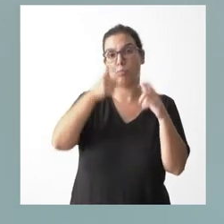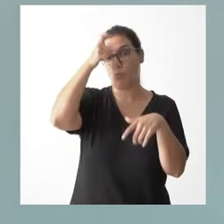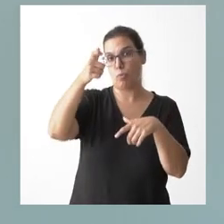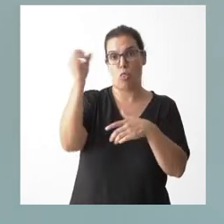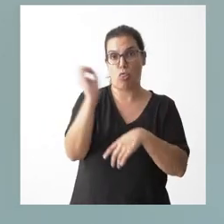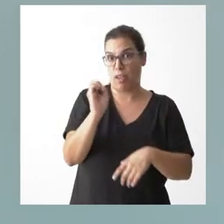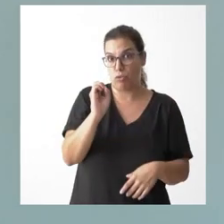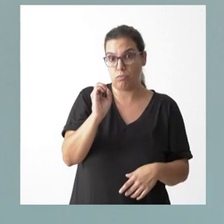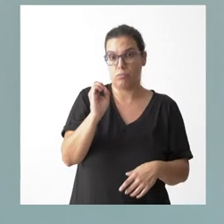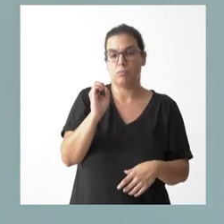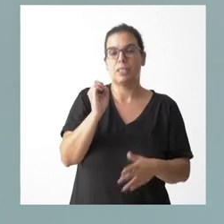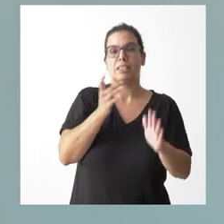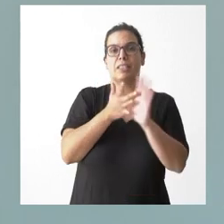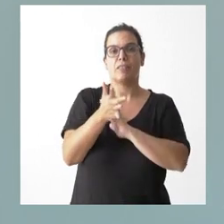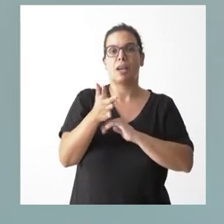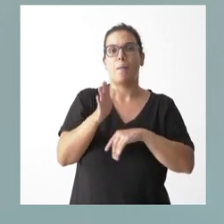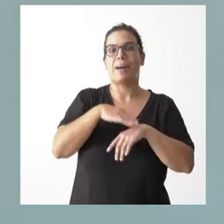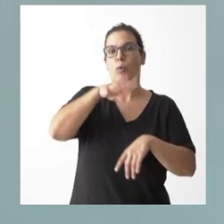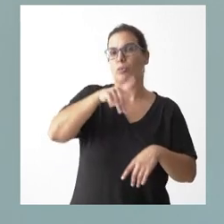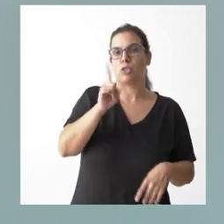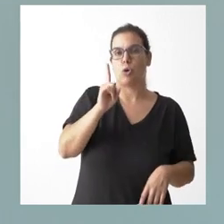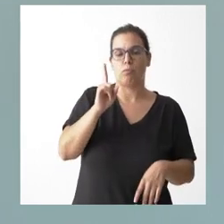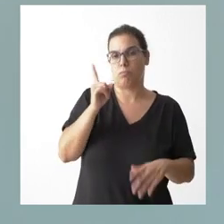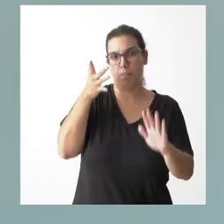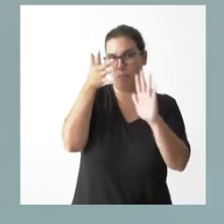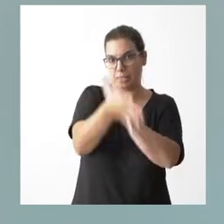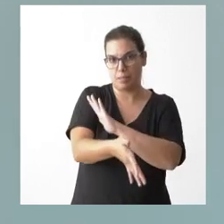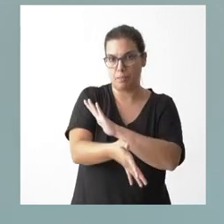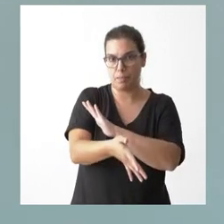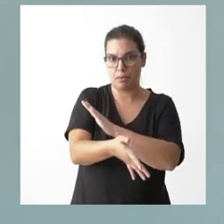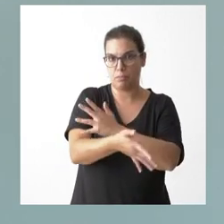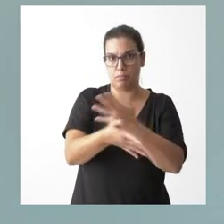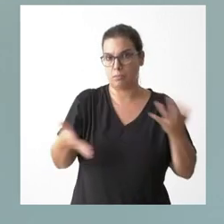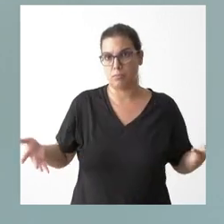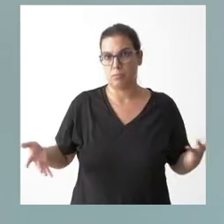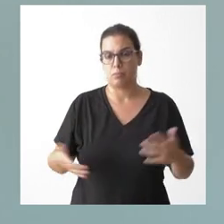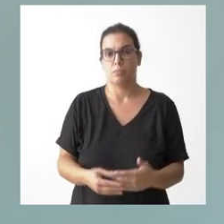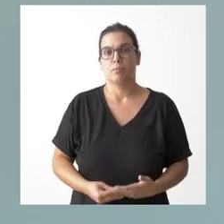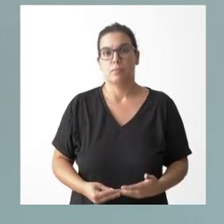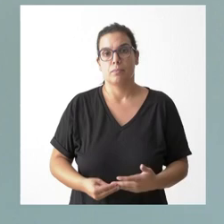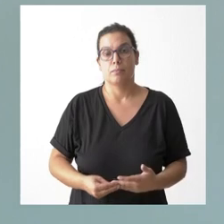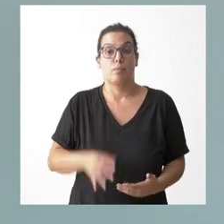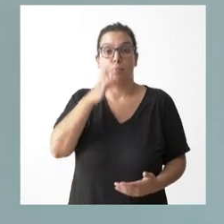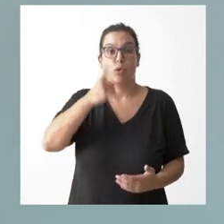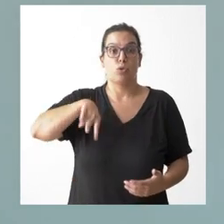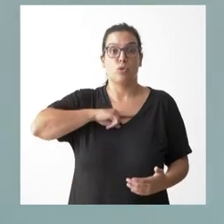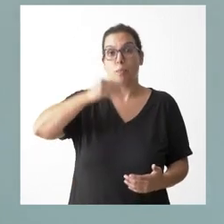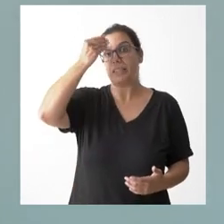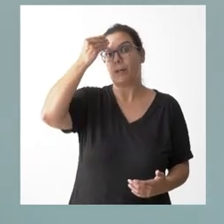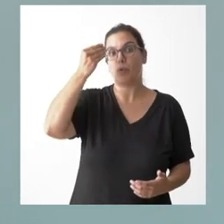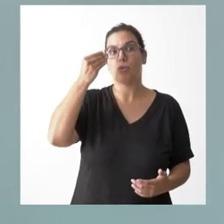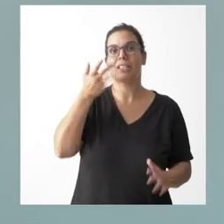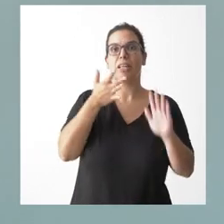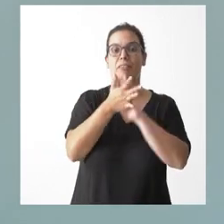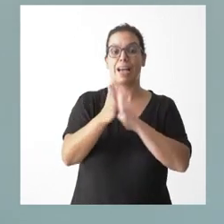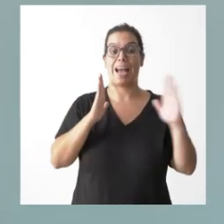León, no es una rebaja solo para 4 meses, sino para todo el periodo de futuro, porque estamos pensando que no se trata solo de solventar